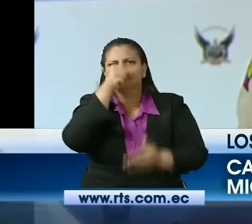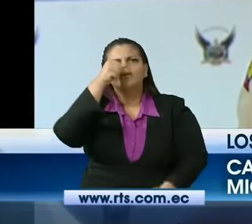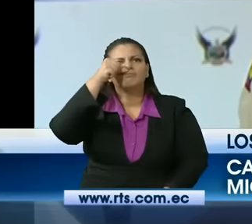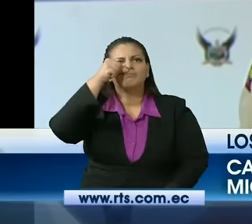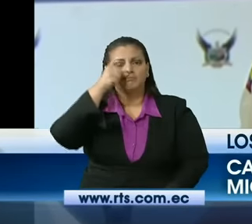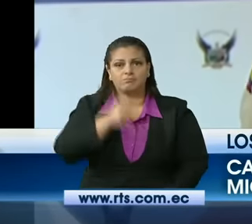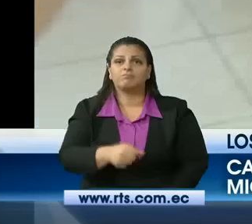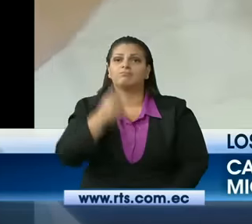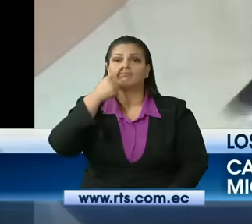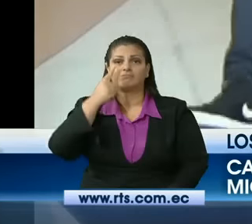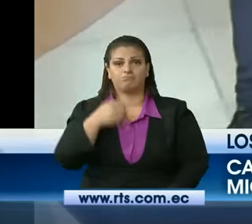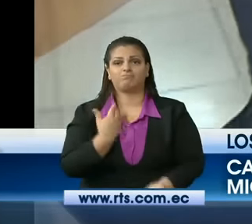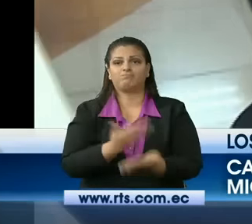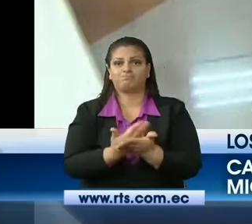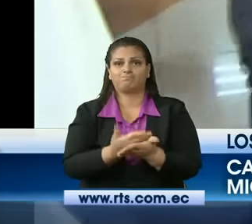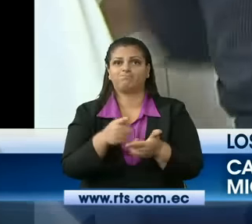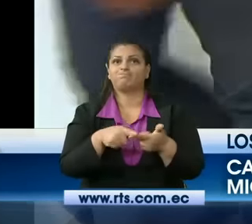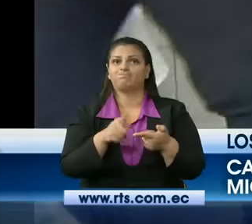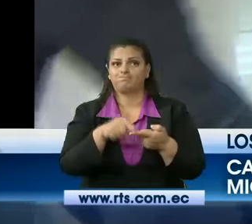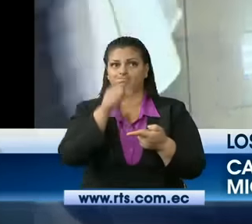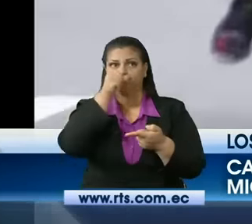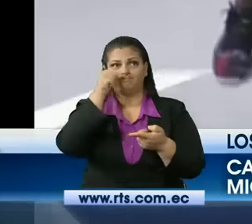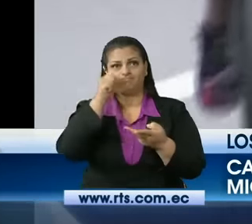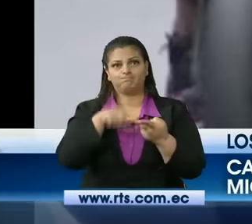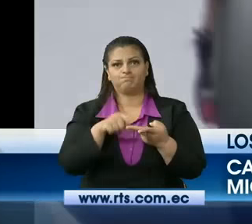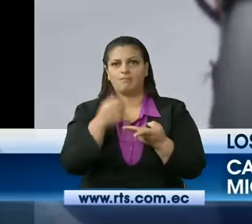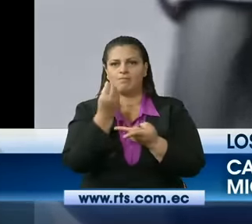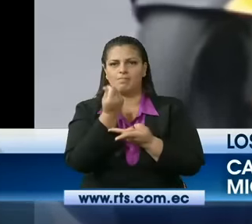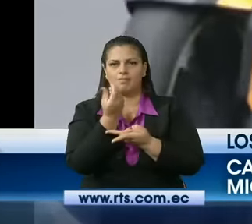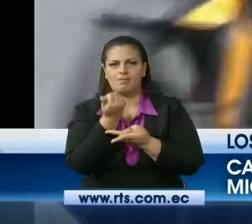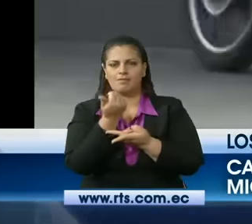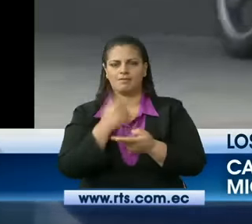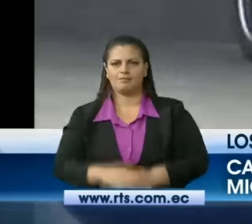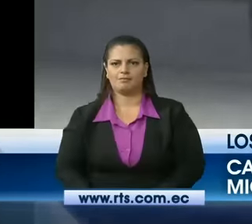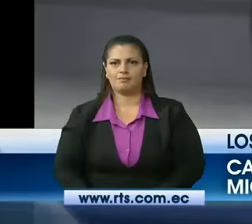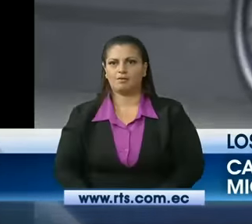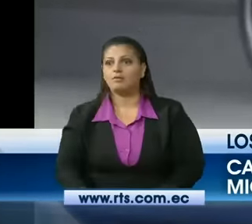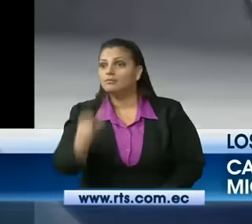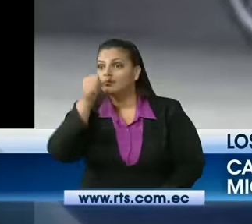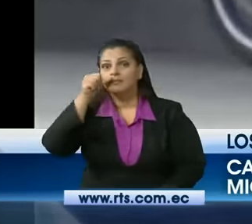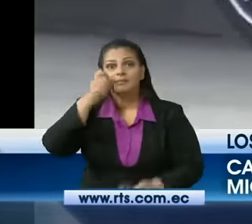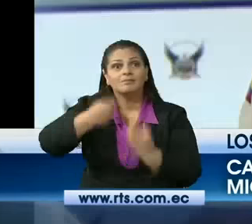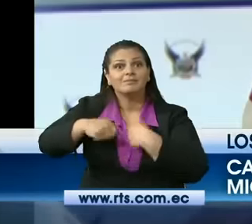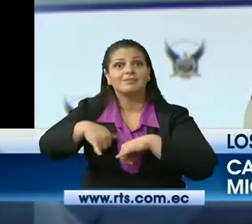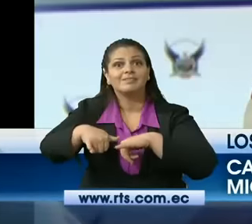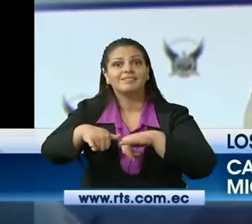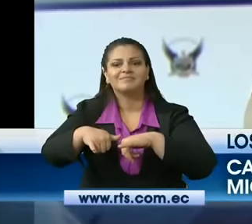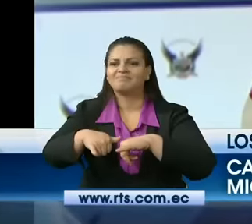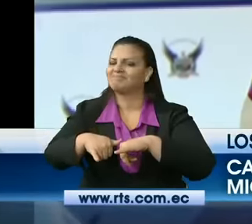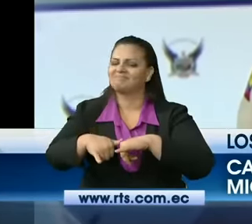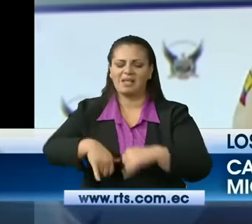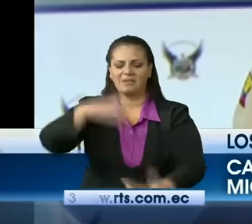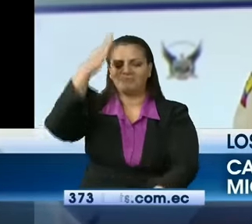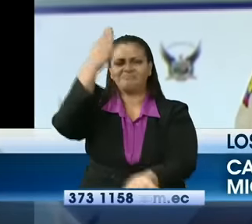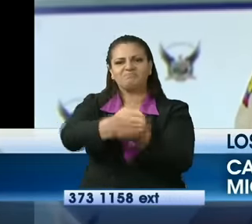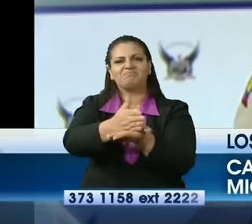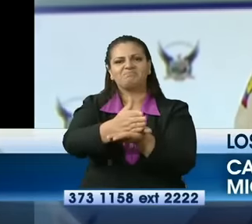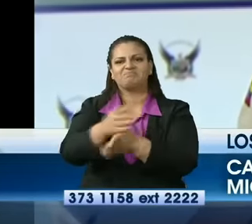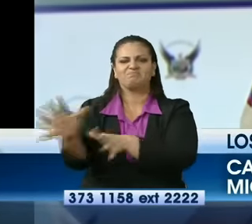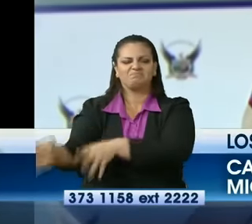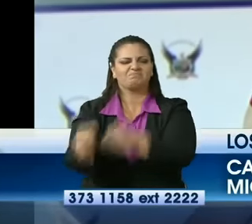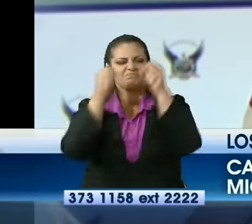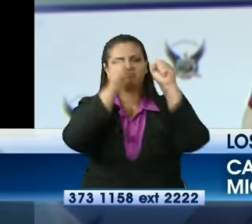los microexpendedores del centro de la ciudad de Guayaquil. Repartían a todo la parte del centro. Pero llegó el instante que